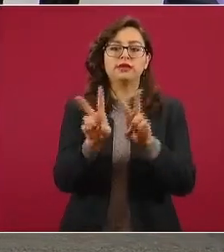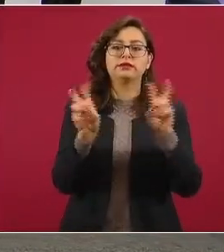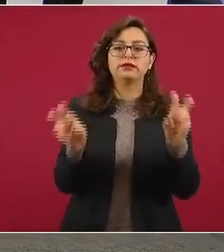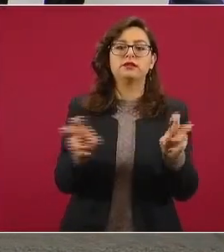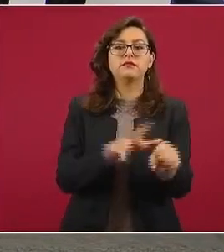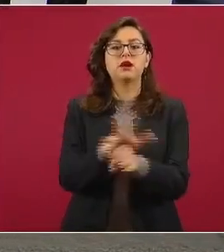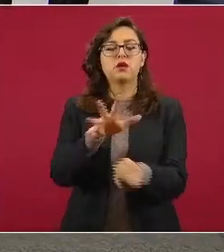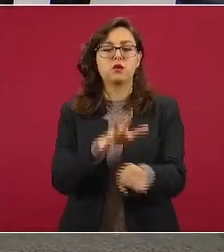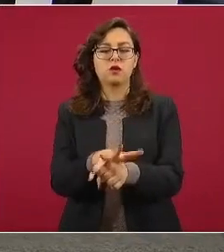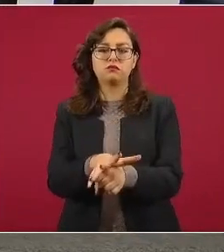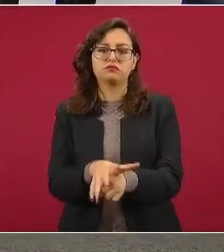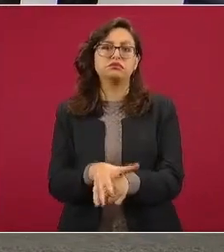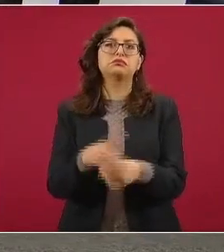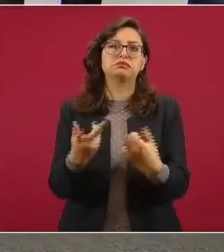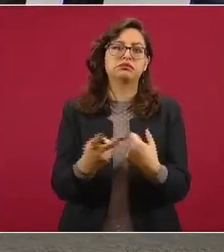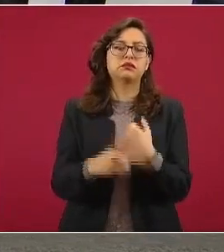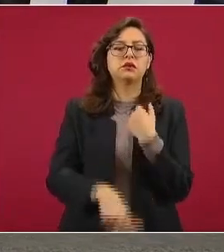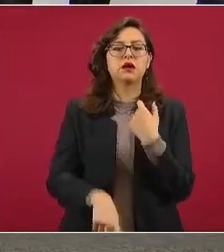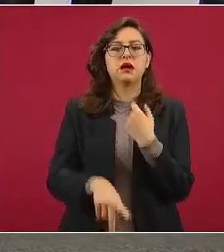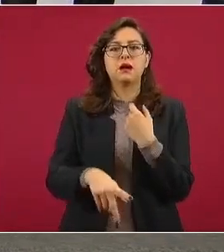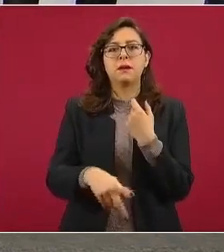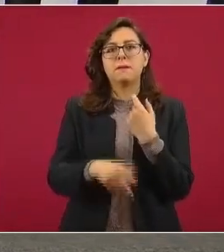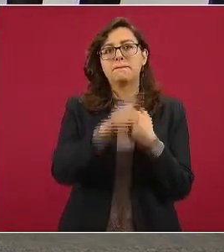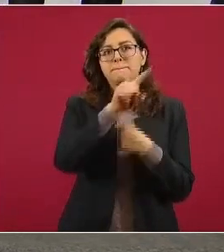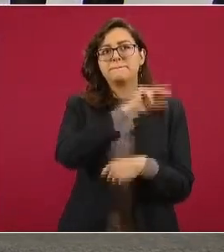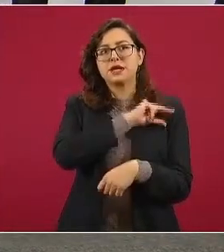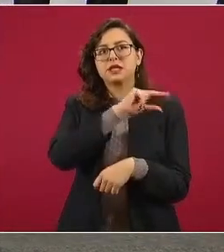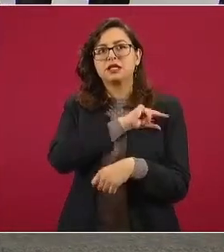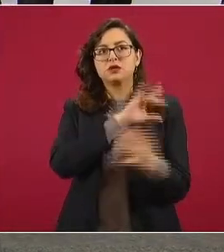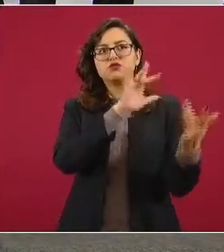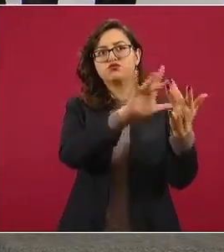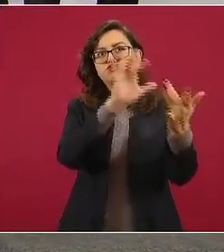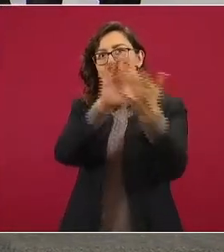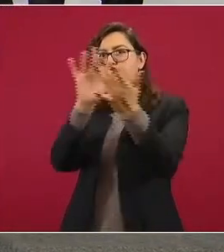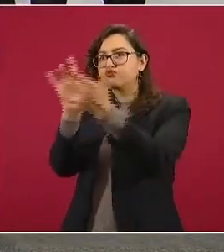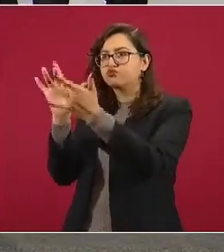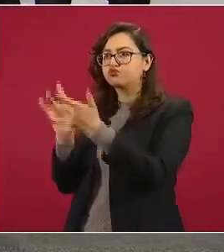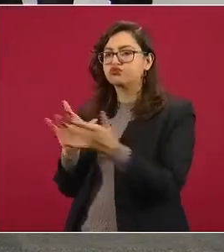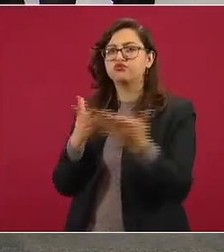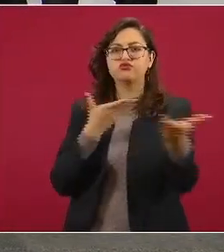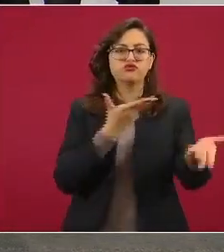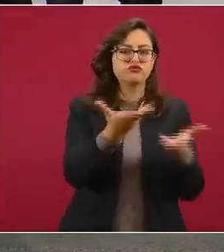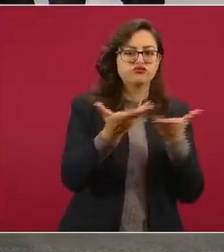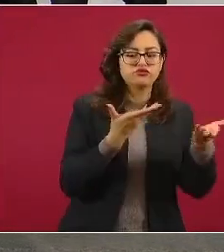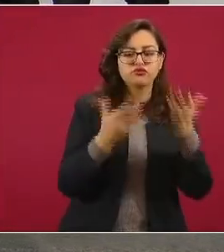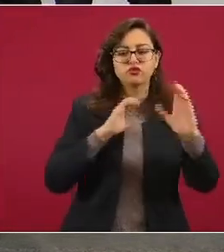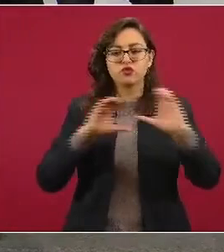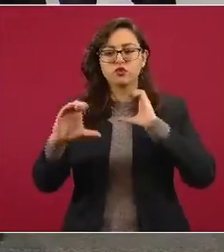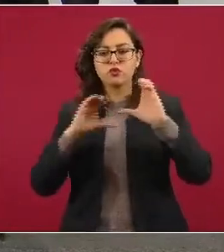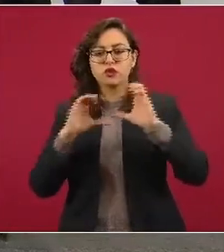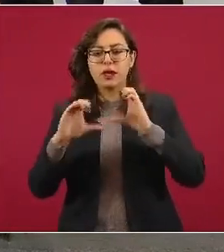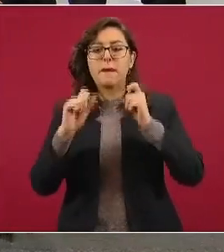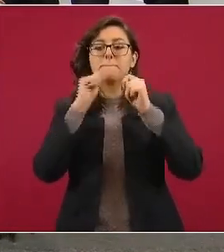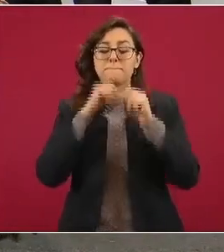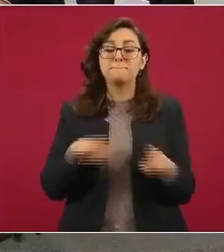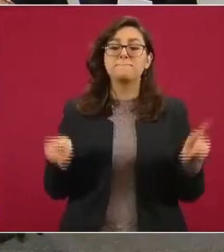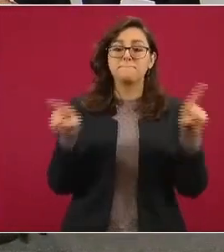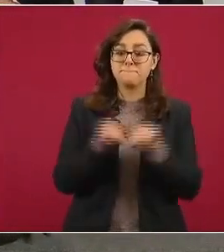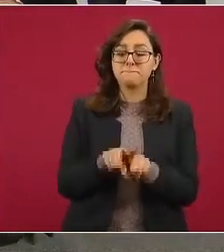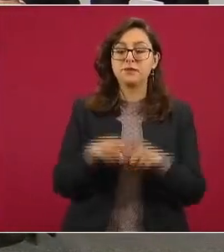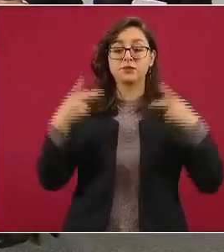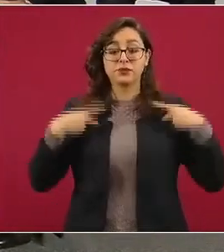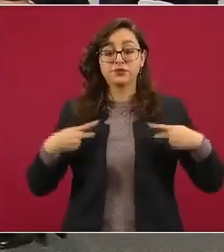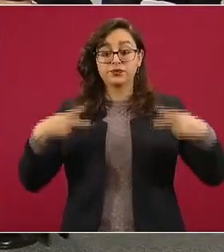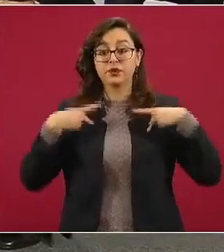establecer esta comunicación con la iniciativa privada. Nos ayuda también en la atención a nuestros